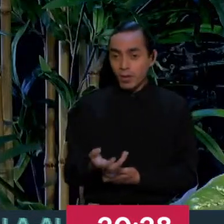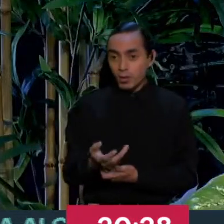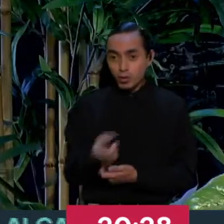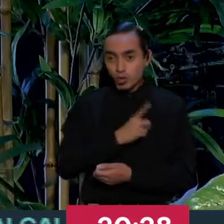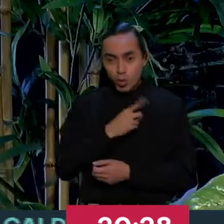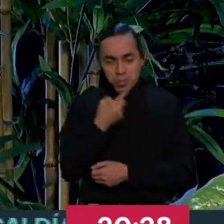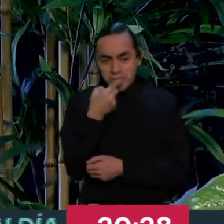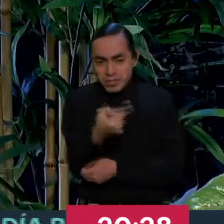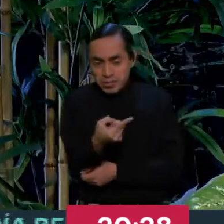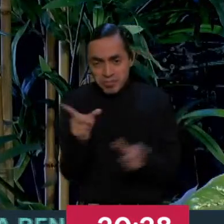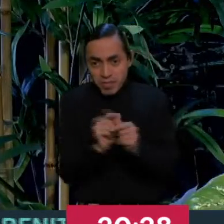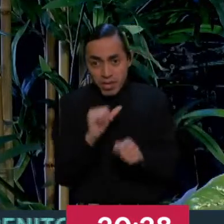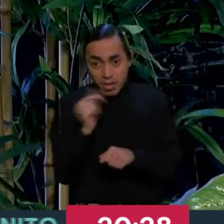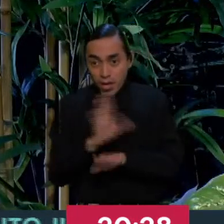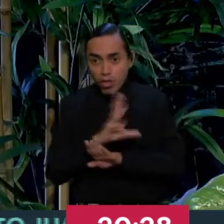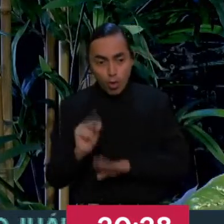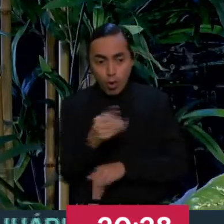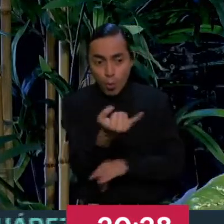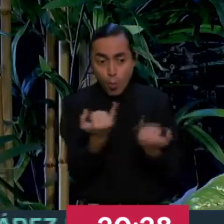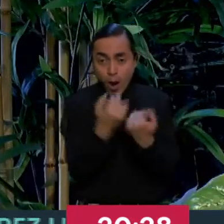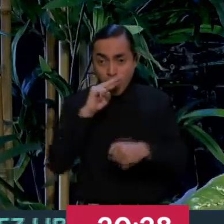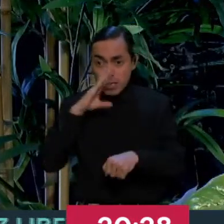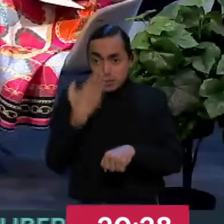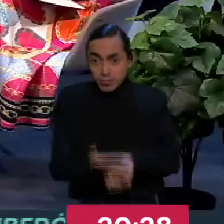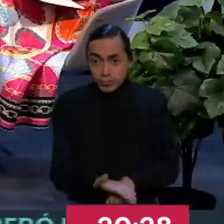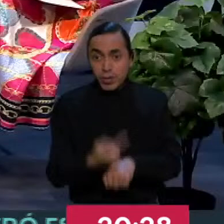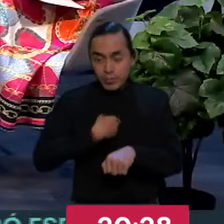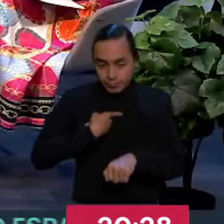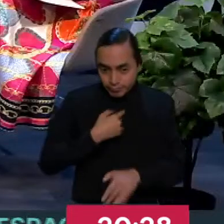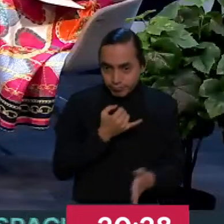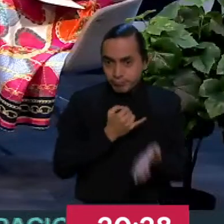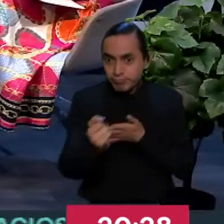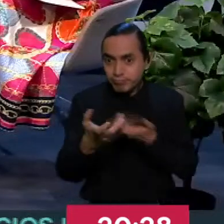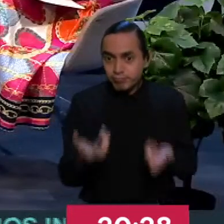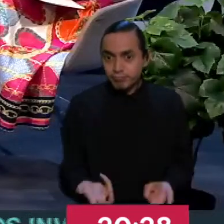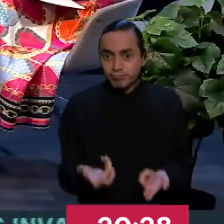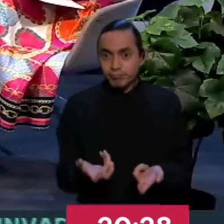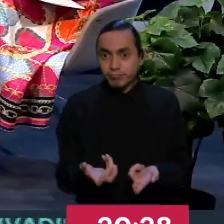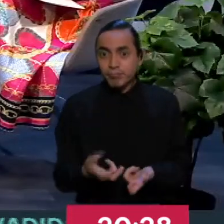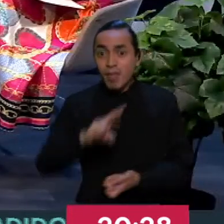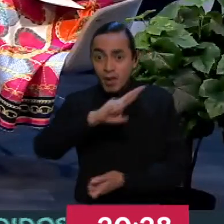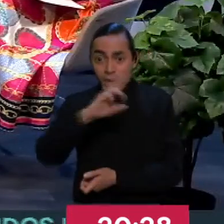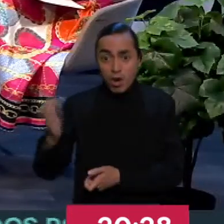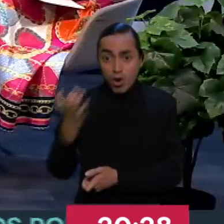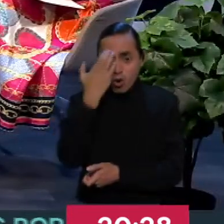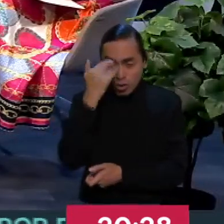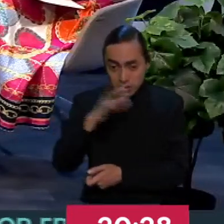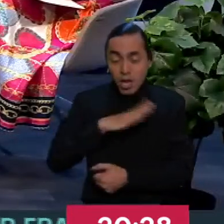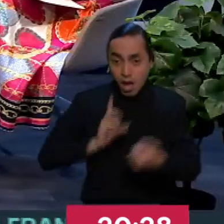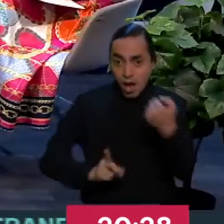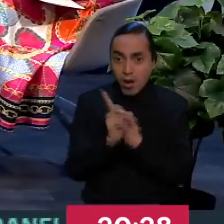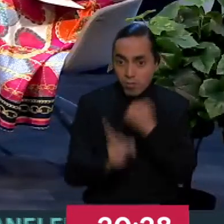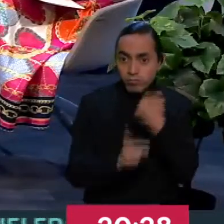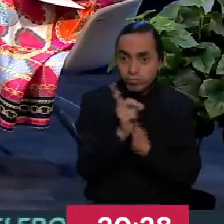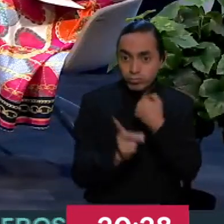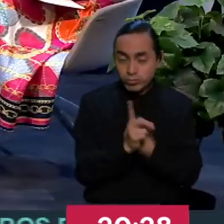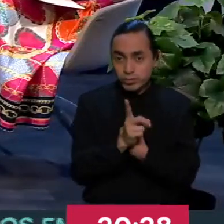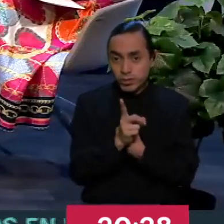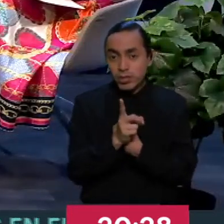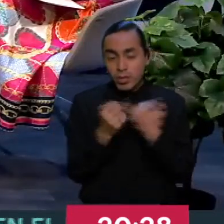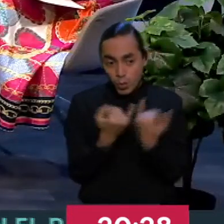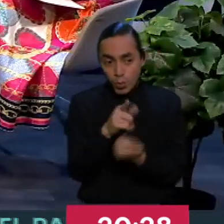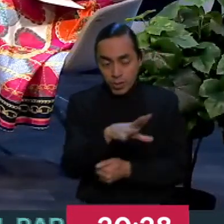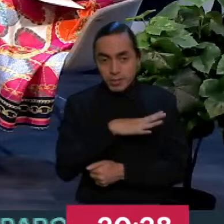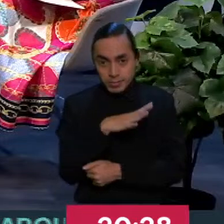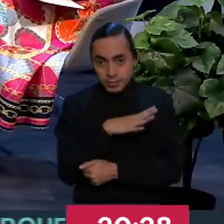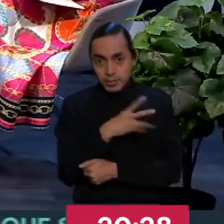también asumir el costo político de esa decisión. Porque es reconocer. ¿No? Es reconocer que hay una problemática y a pesar de que eso,